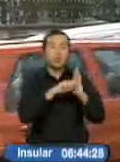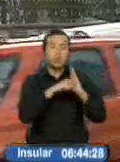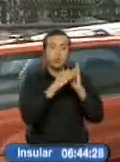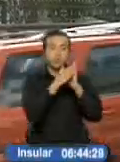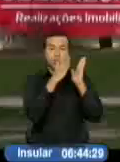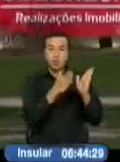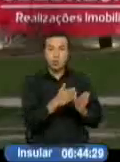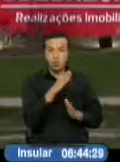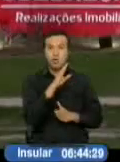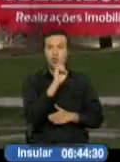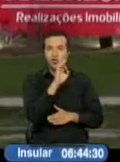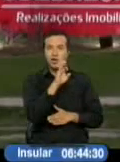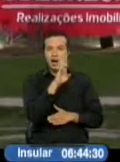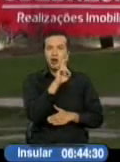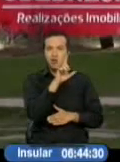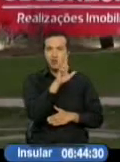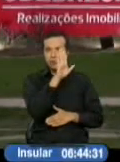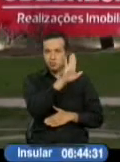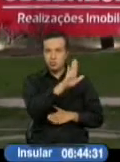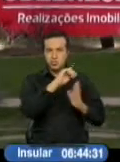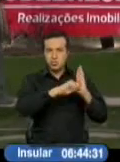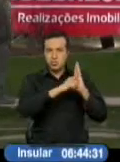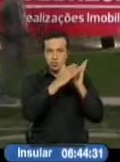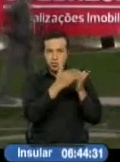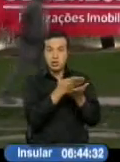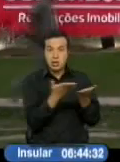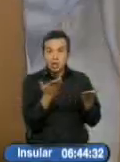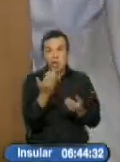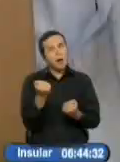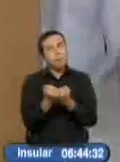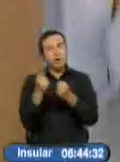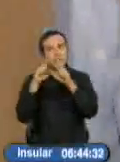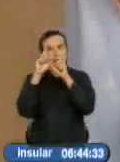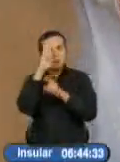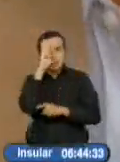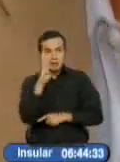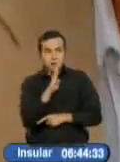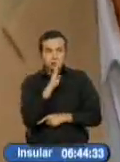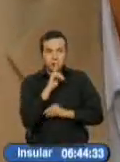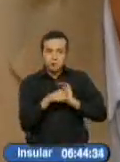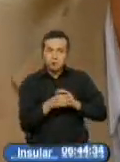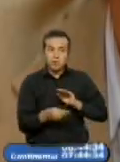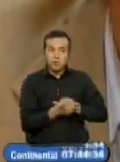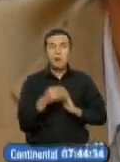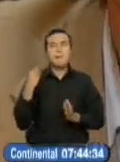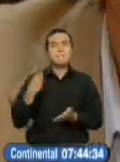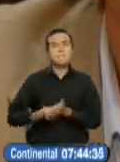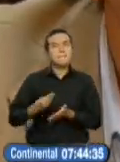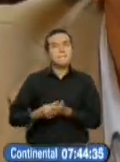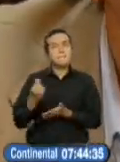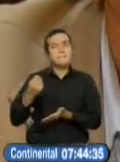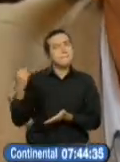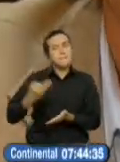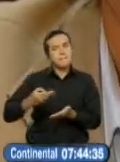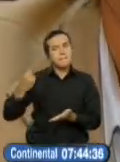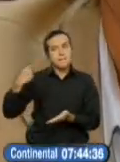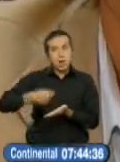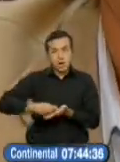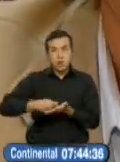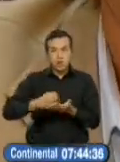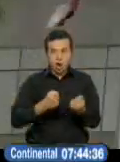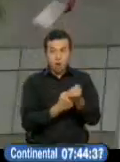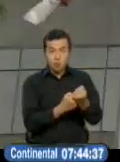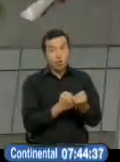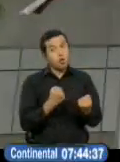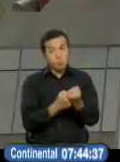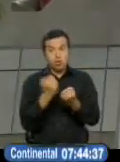del Estado, para que emitiera criterios a favor de Odebrecht. Polit también habría exigido pagos en efectivo para dar opiniones que